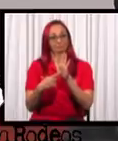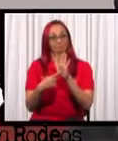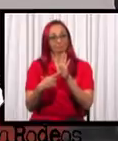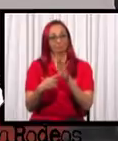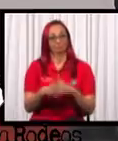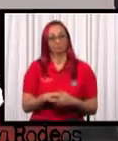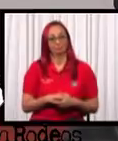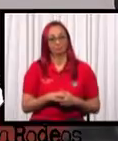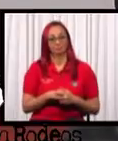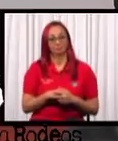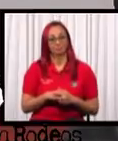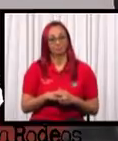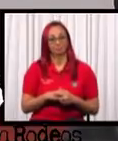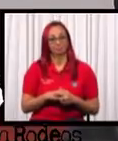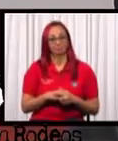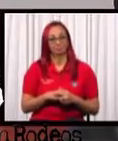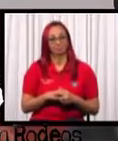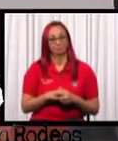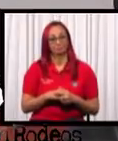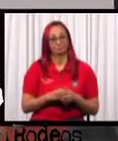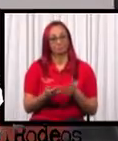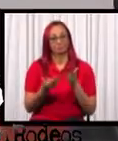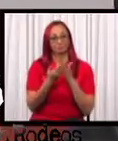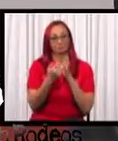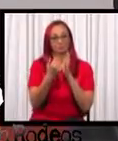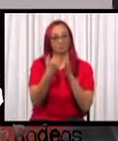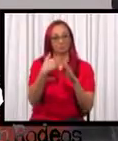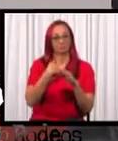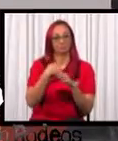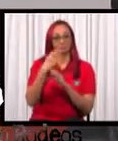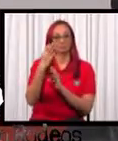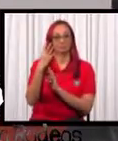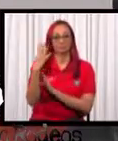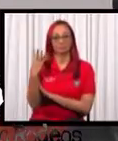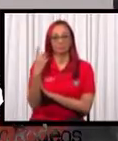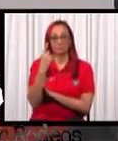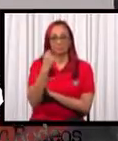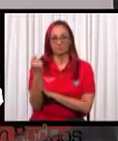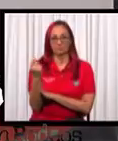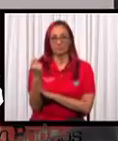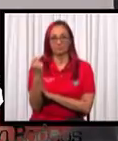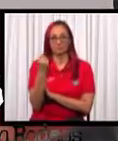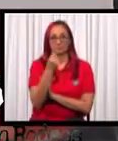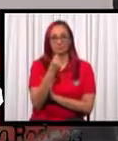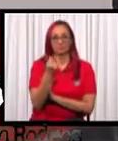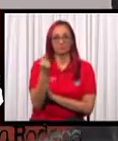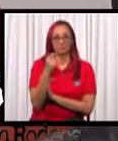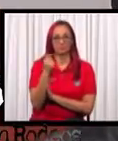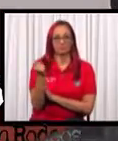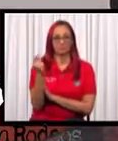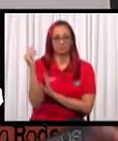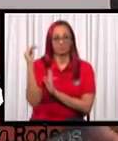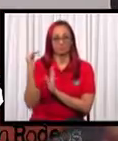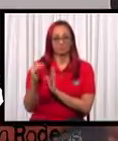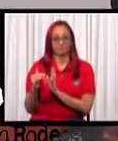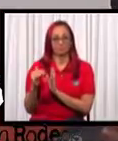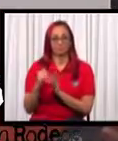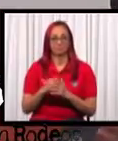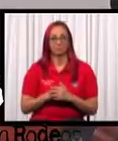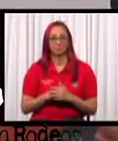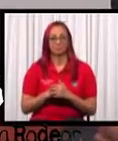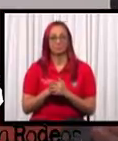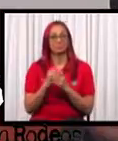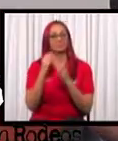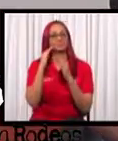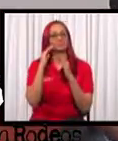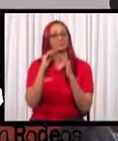donde prácticamente tenemos 64 meses en donde el precio del arroz ha venido bajando. Y ha venido bajando de